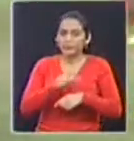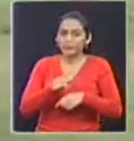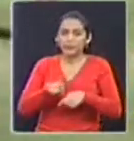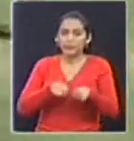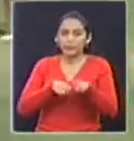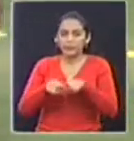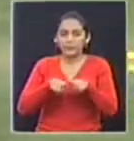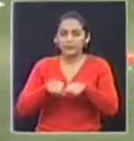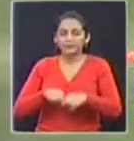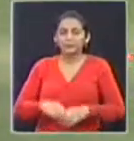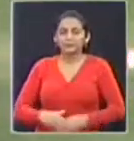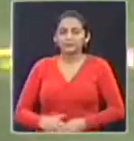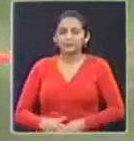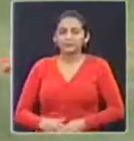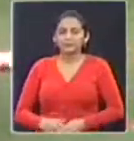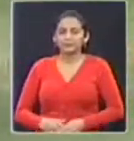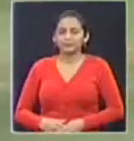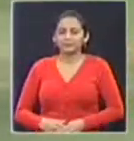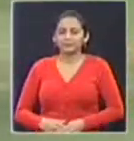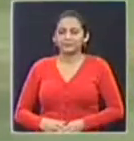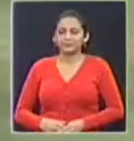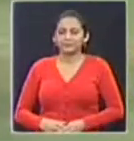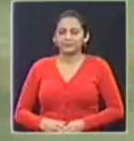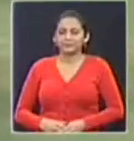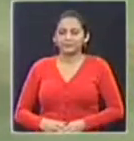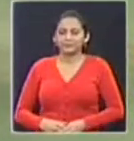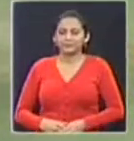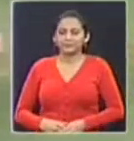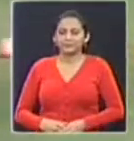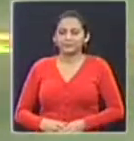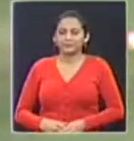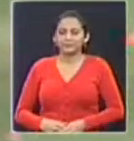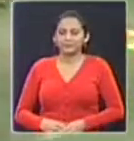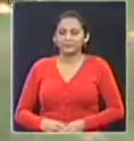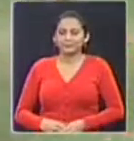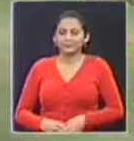dejar en el ataque a Damián Díaz y Jonathan Alves. Jorge Villasís, más deportes.